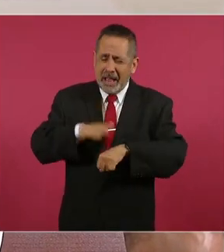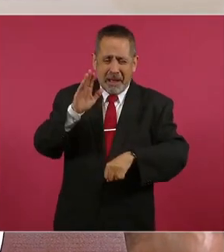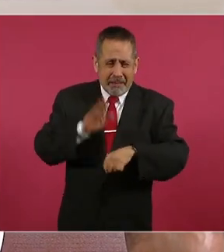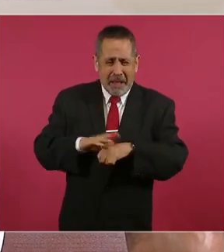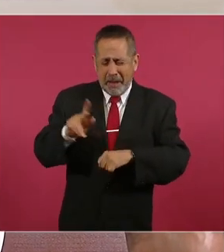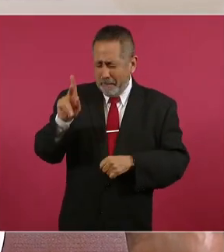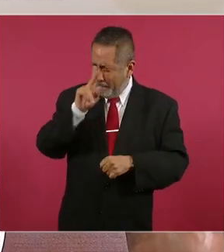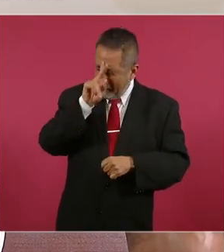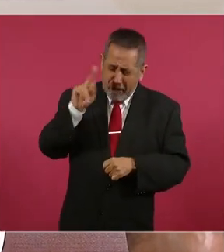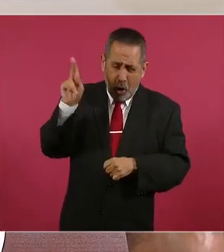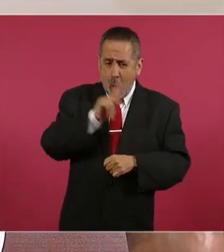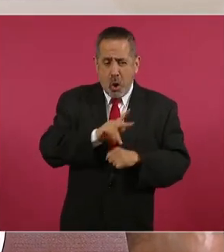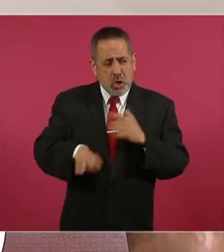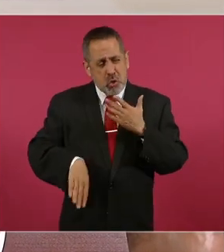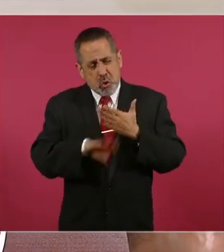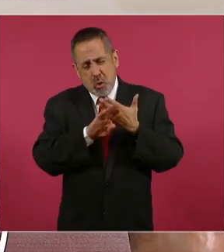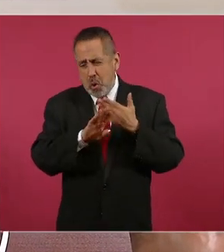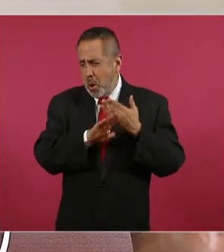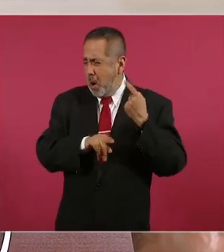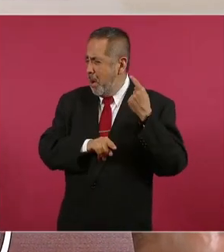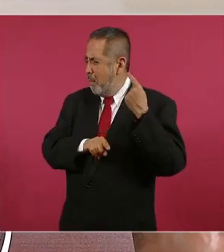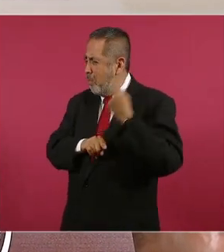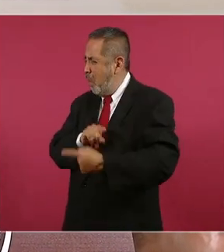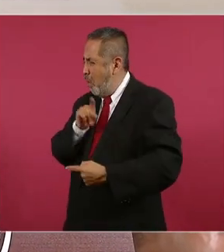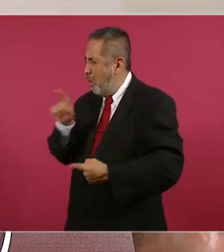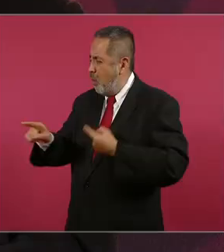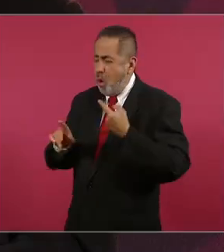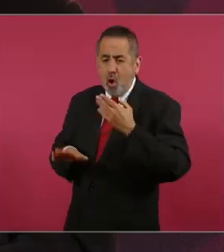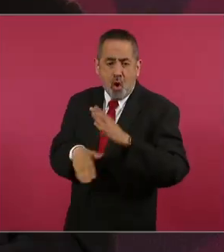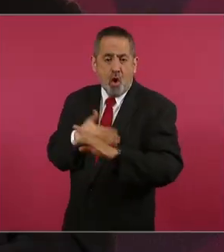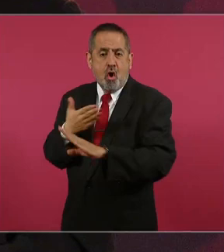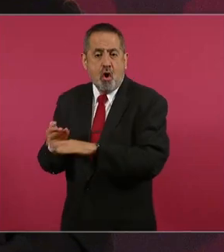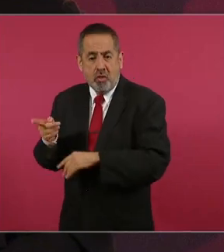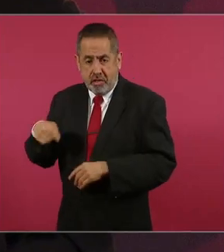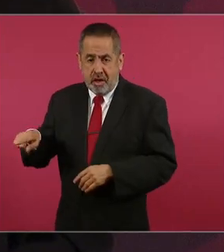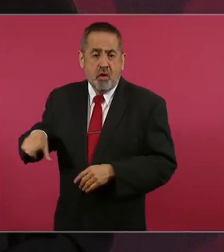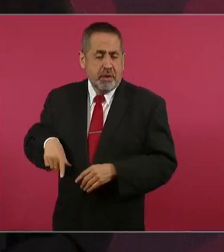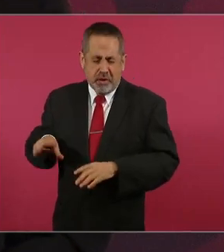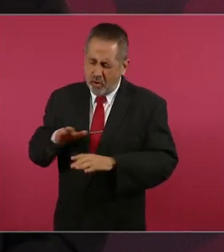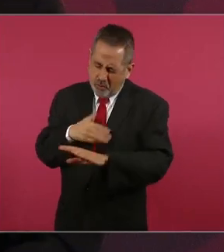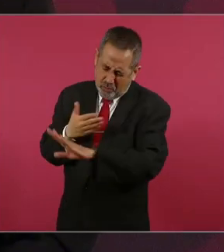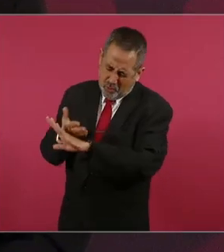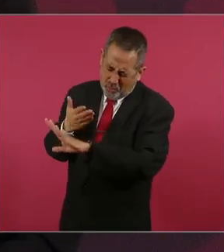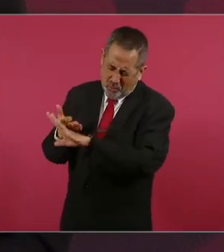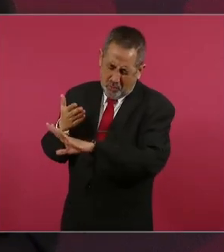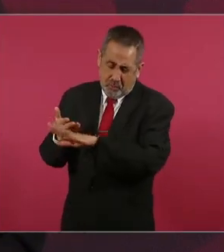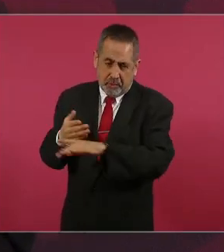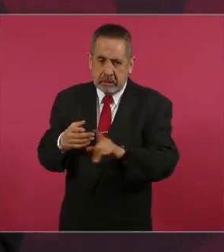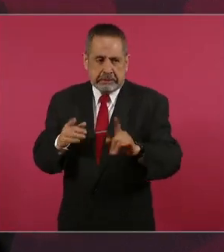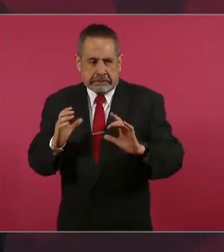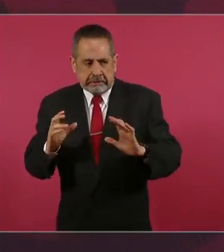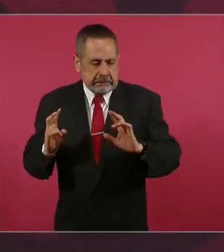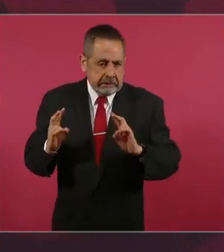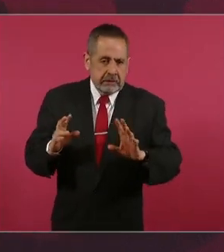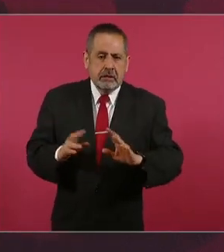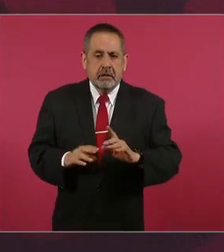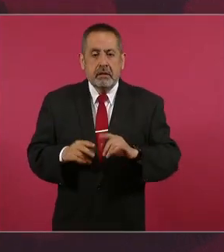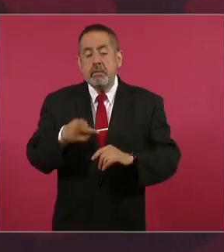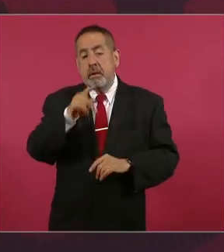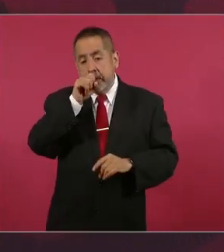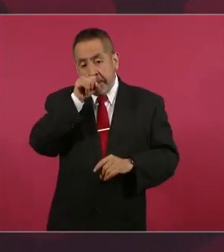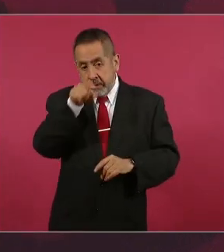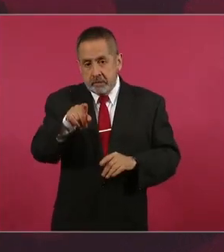la campaña de ataques al gobierno. Hay que estar nada más pendiente, pero decía yo